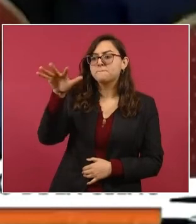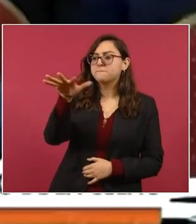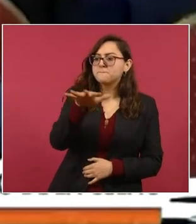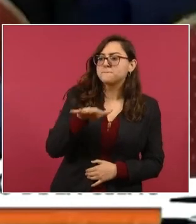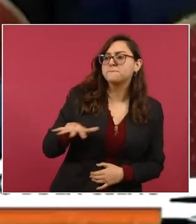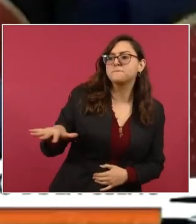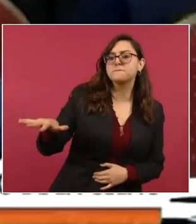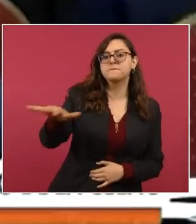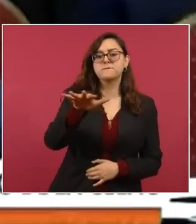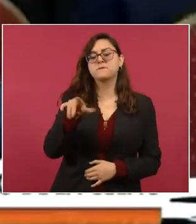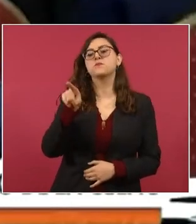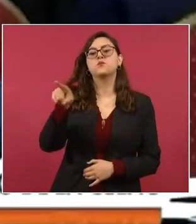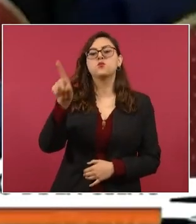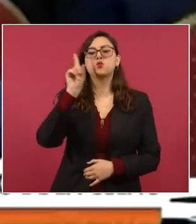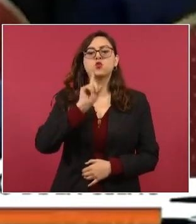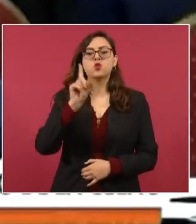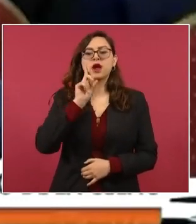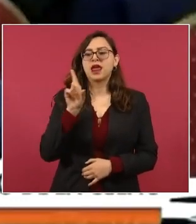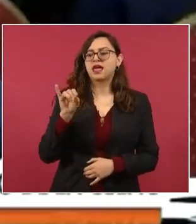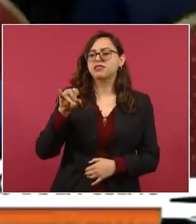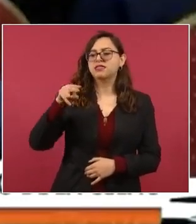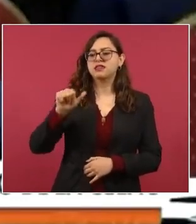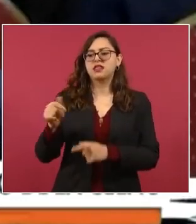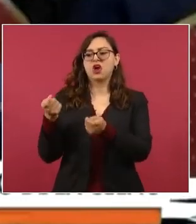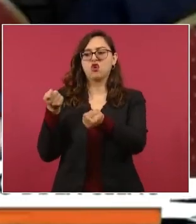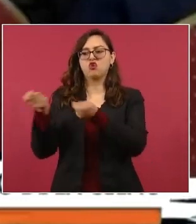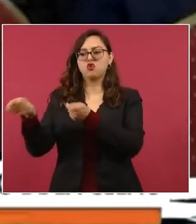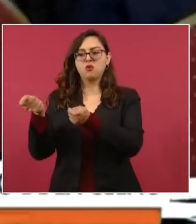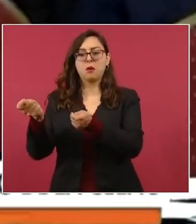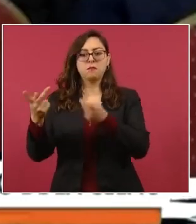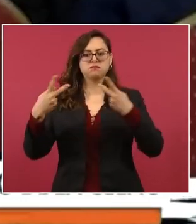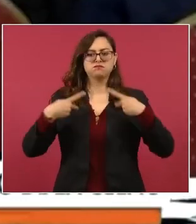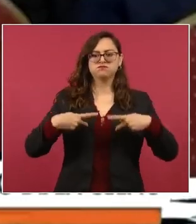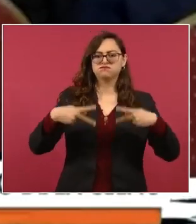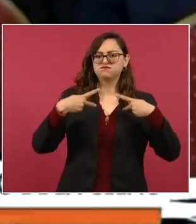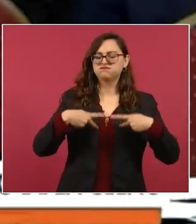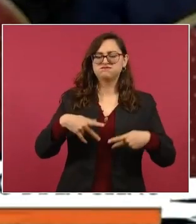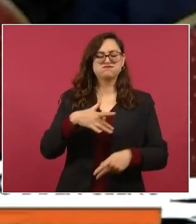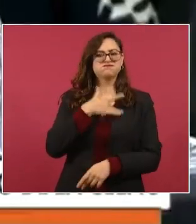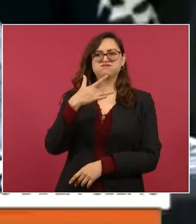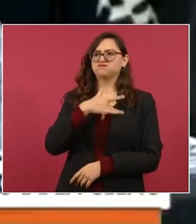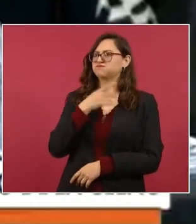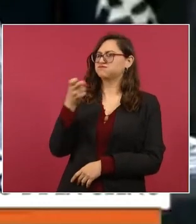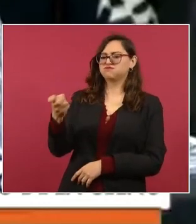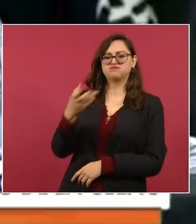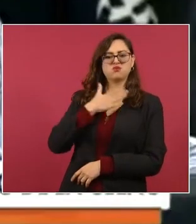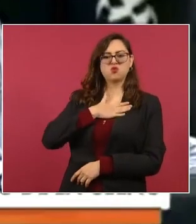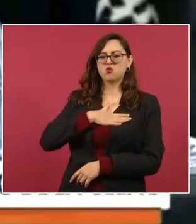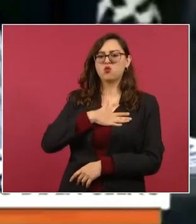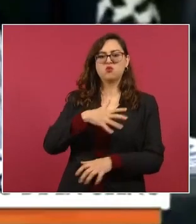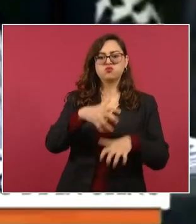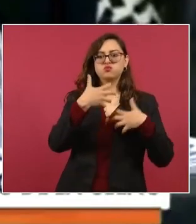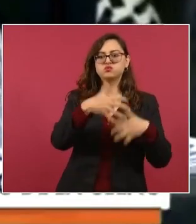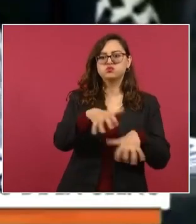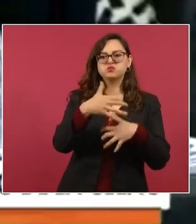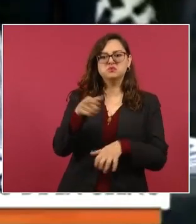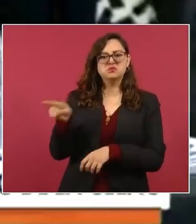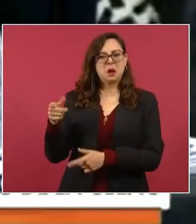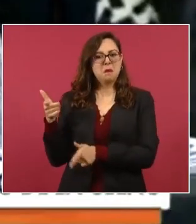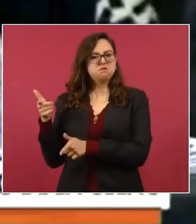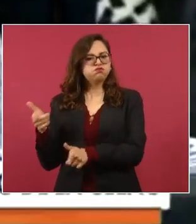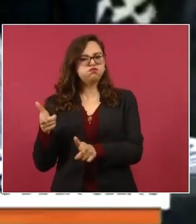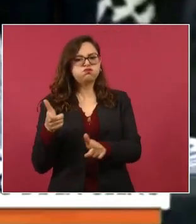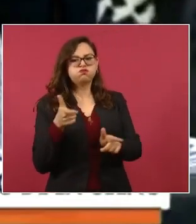gobierno bajo el mando de Dina Boluarte, personas que salen a marchar, a reclamar lo que consideran justo, terminan baleadas por quien debiera